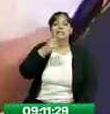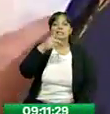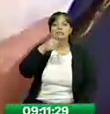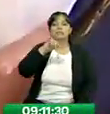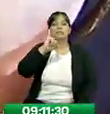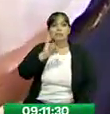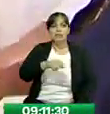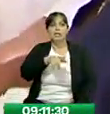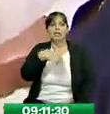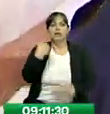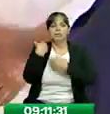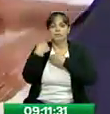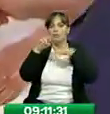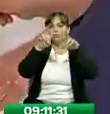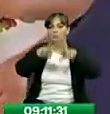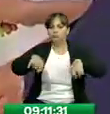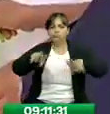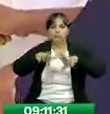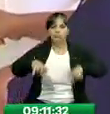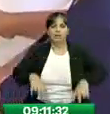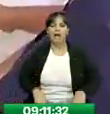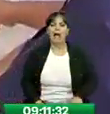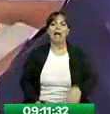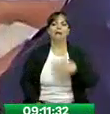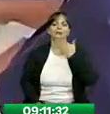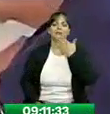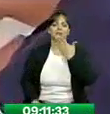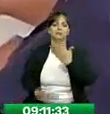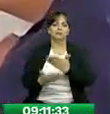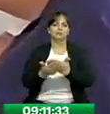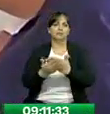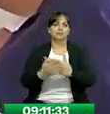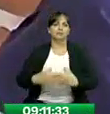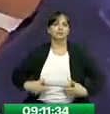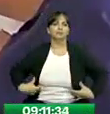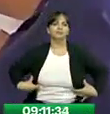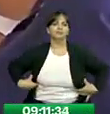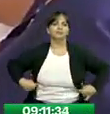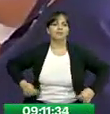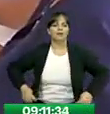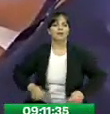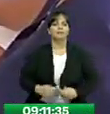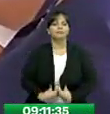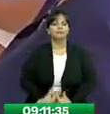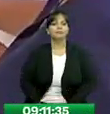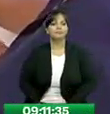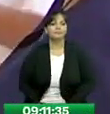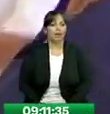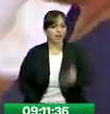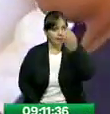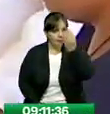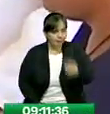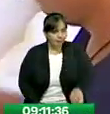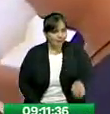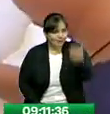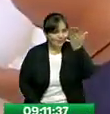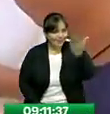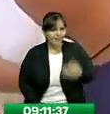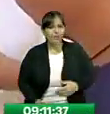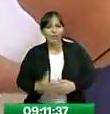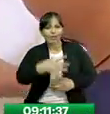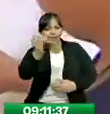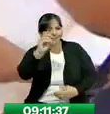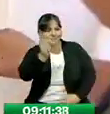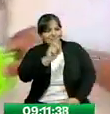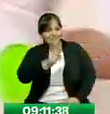habitantes del sector vamos a ver si se cuenta con información básica respecto a este virus y señora muy buenos días no se me vaya